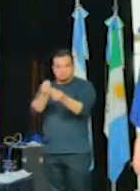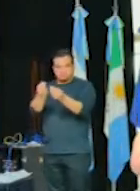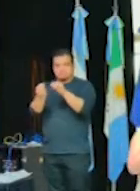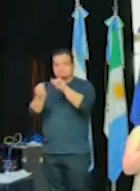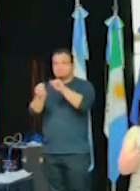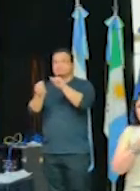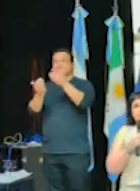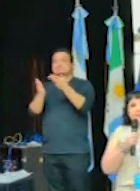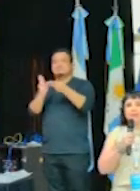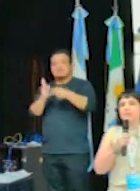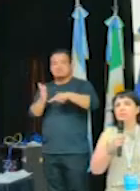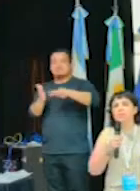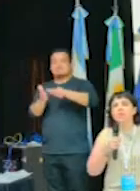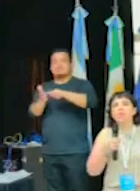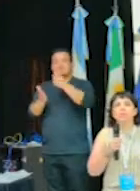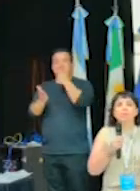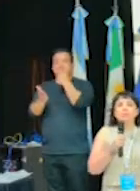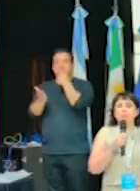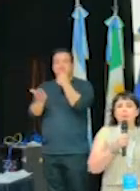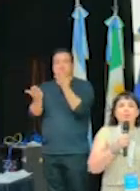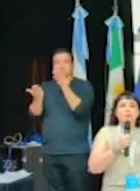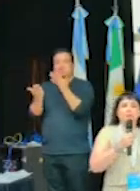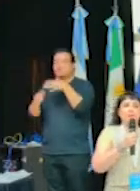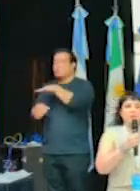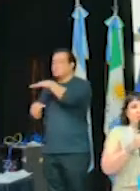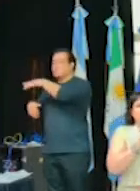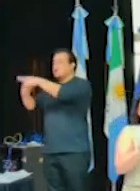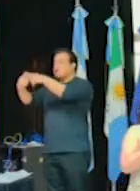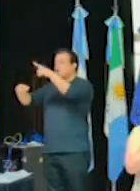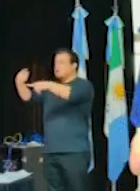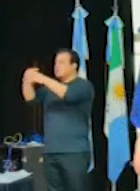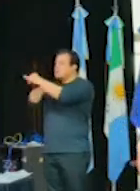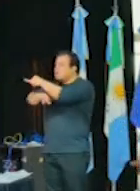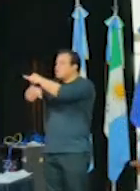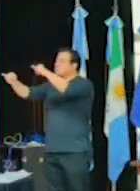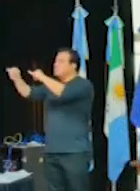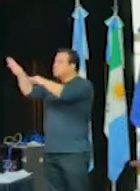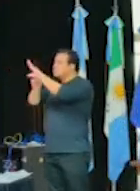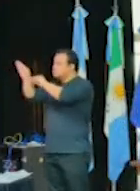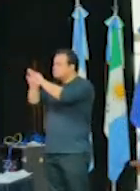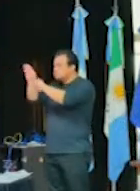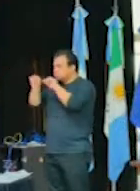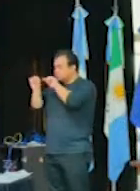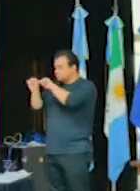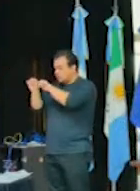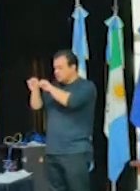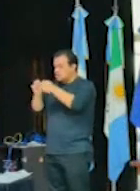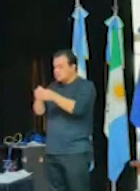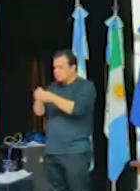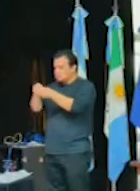básicamente toma las bases de datos de un montón de lugares y con mucha velocidad genera respuesta de lo más